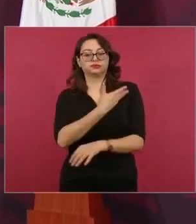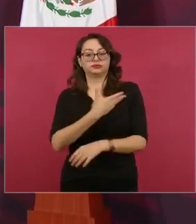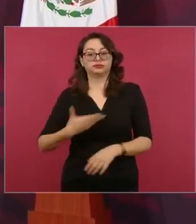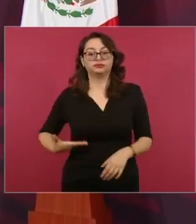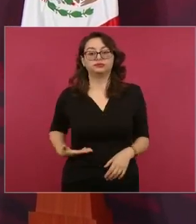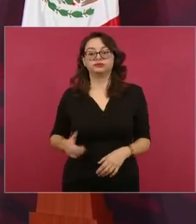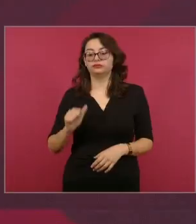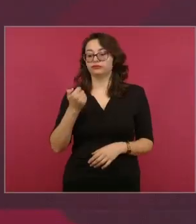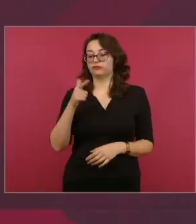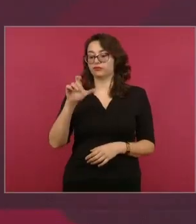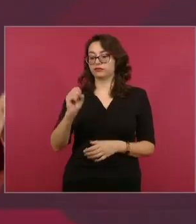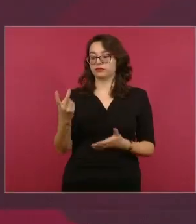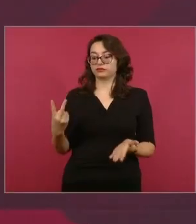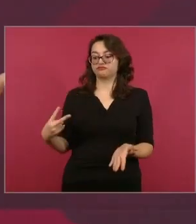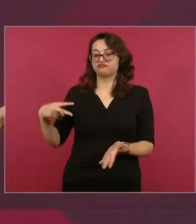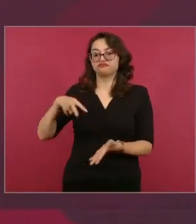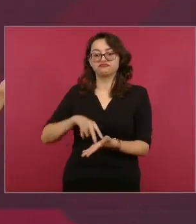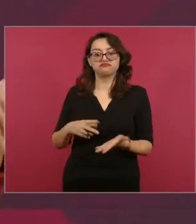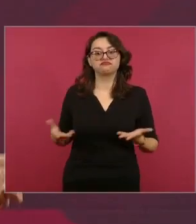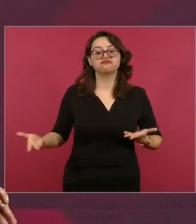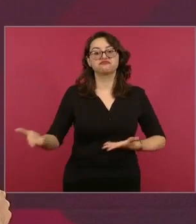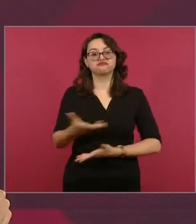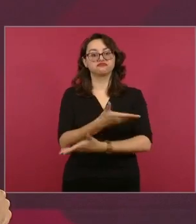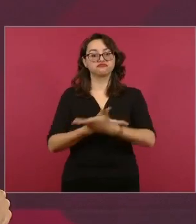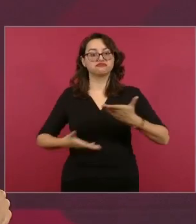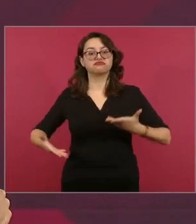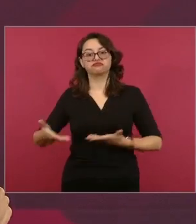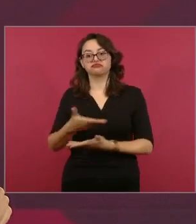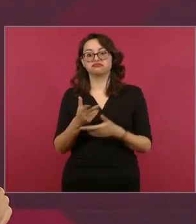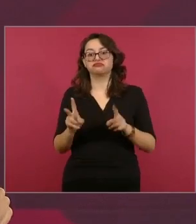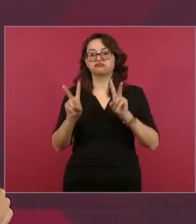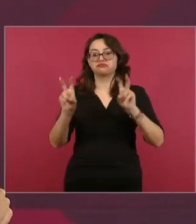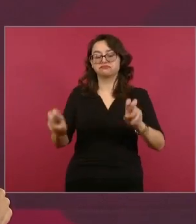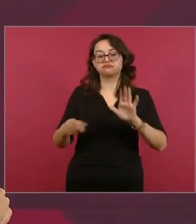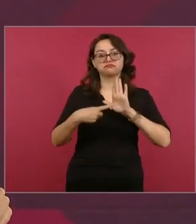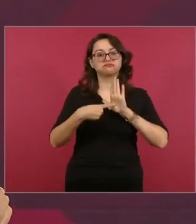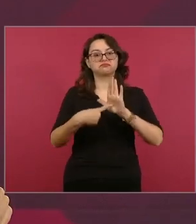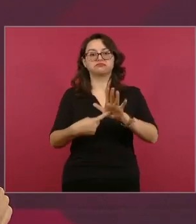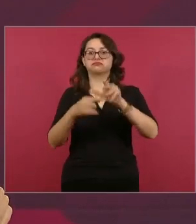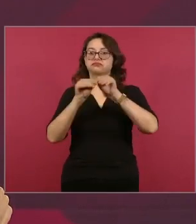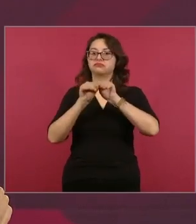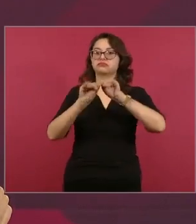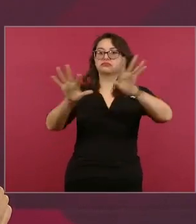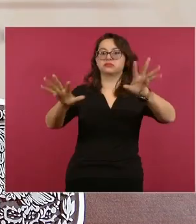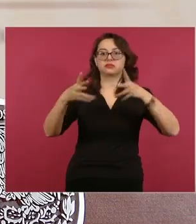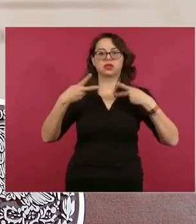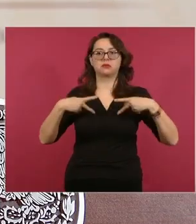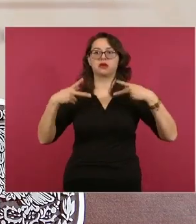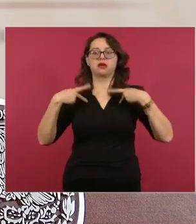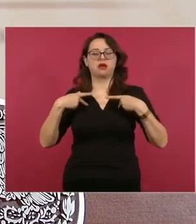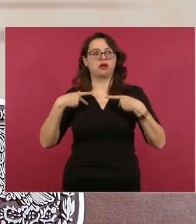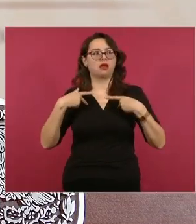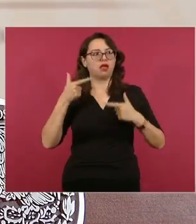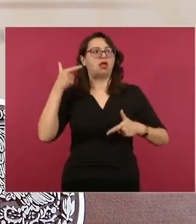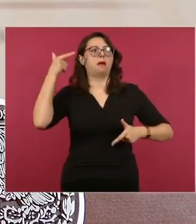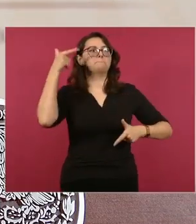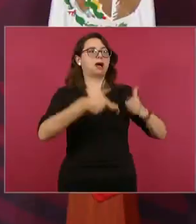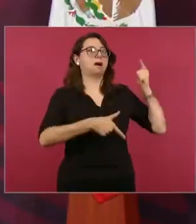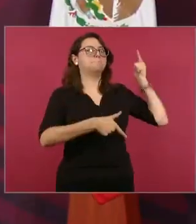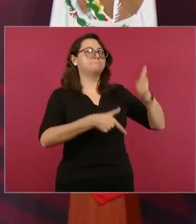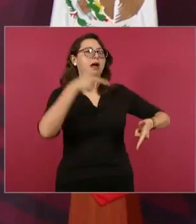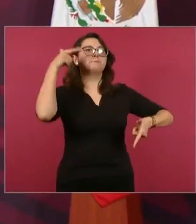este diálogo circular, pues son temas que salen a la luz y que se ponen de manifiesto y que ayudan